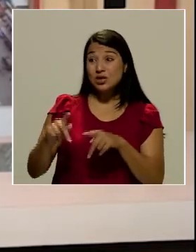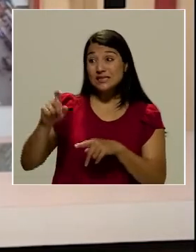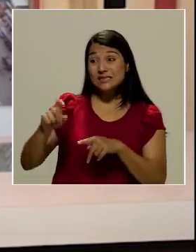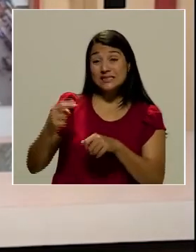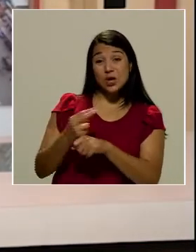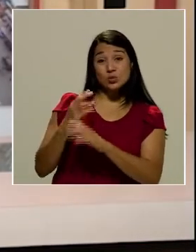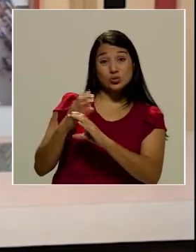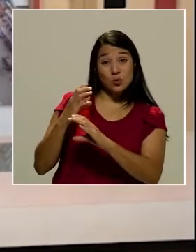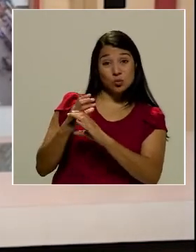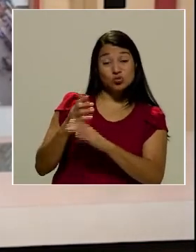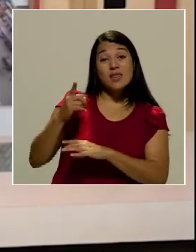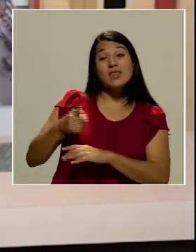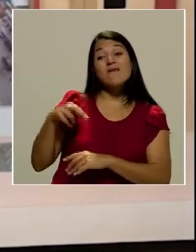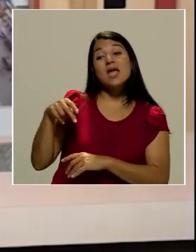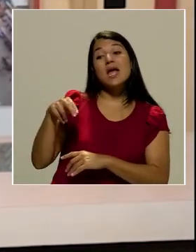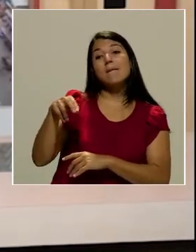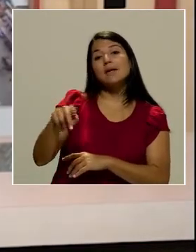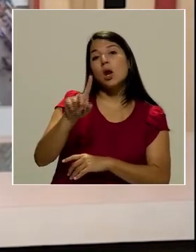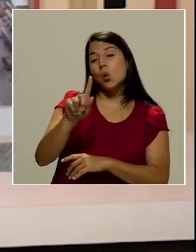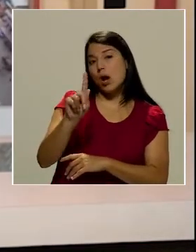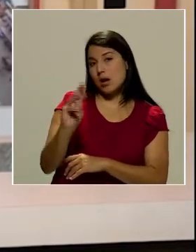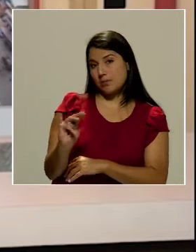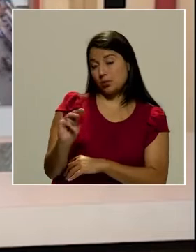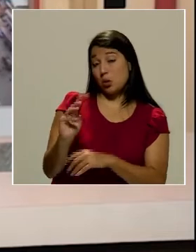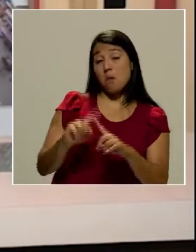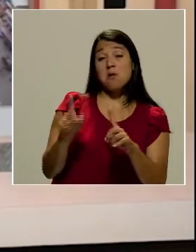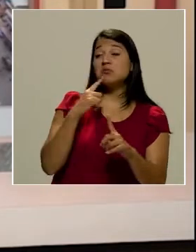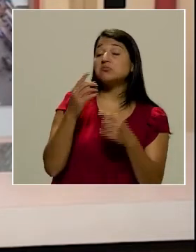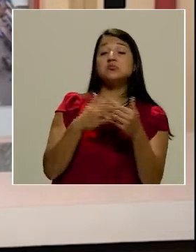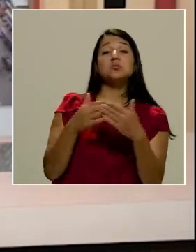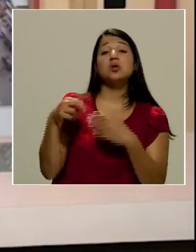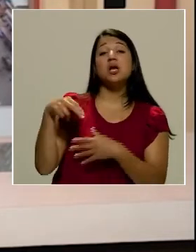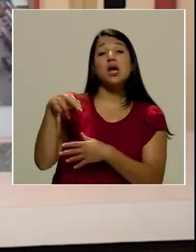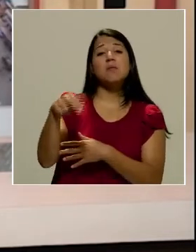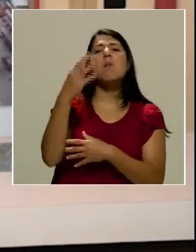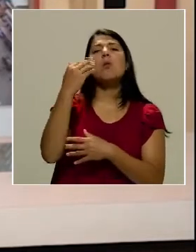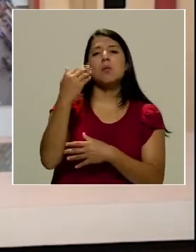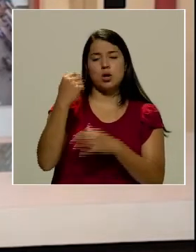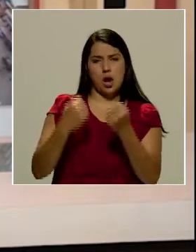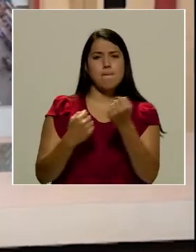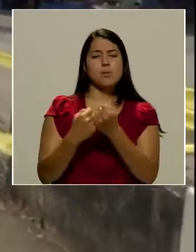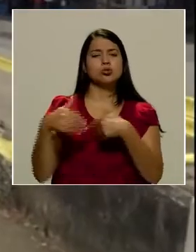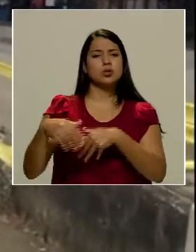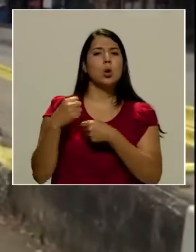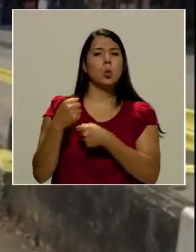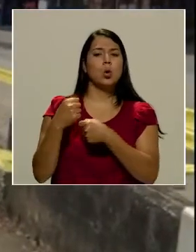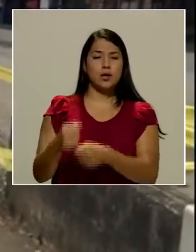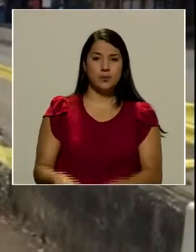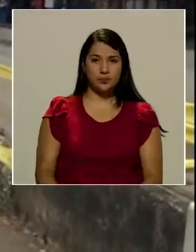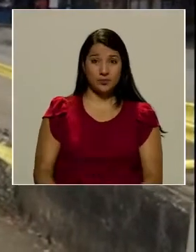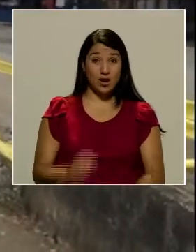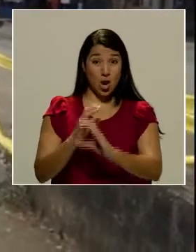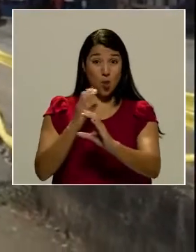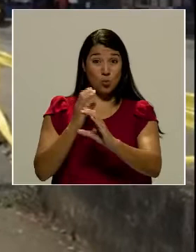bus tienen que caminar también más de 1 kilómetro, pero dicen que no importa caminar porque ellos apoyan este movimiento. Los buses